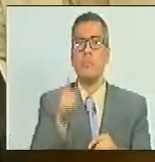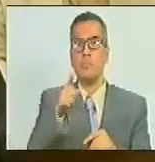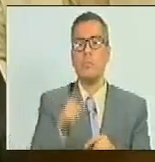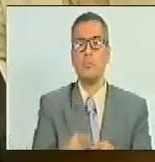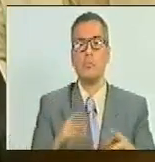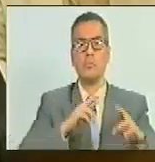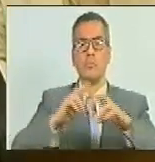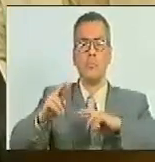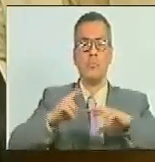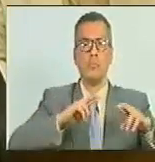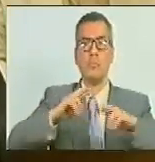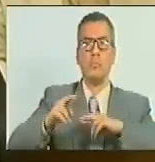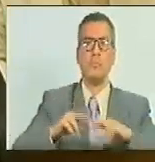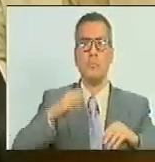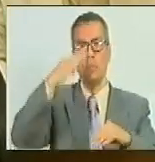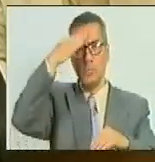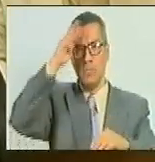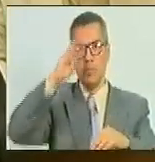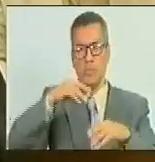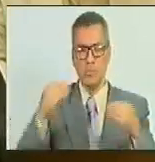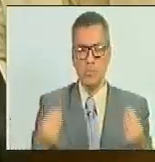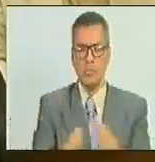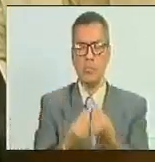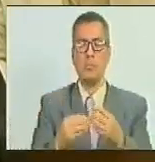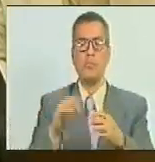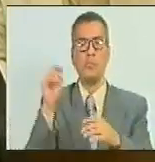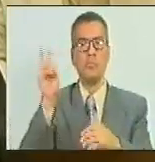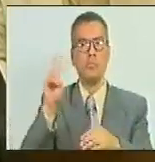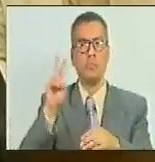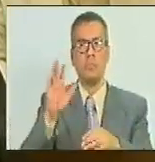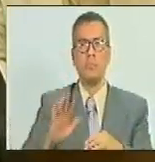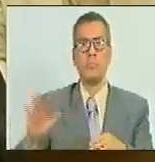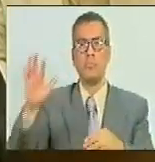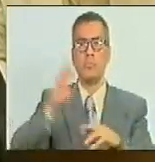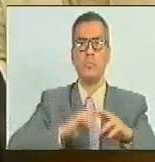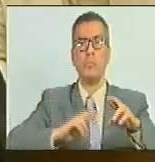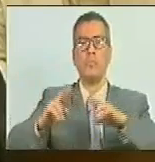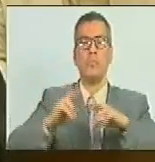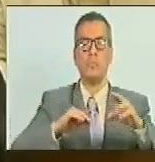estas relaciones de Cuba y Venezuela son